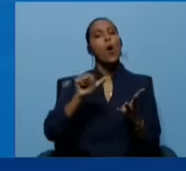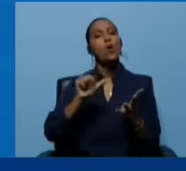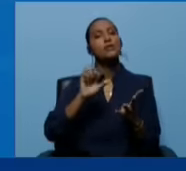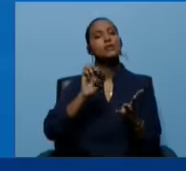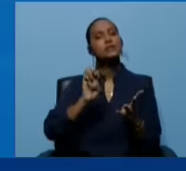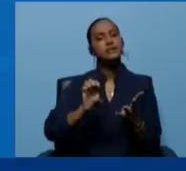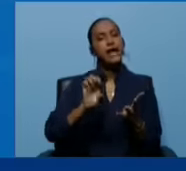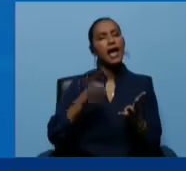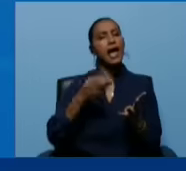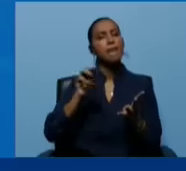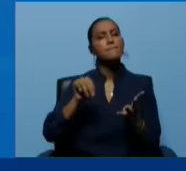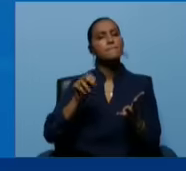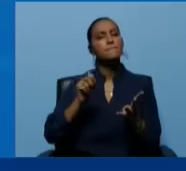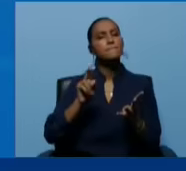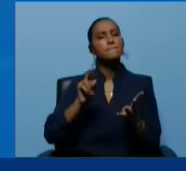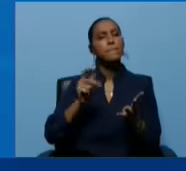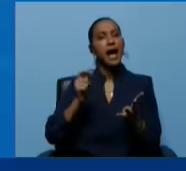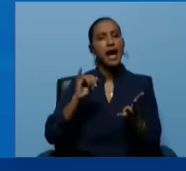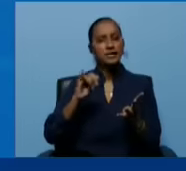aquí en Caracas.